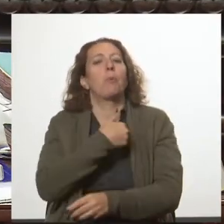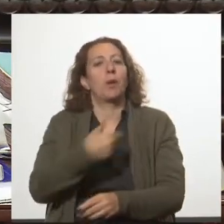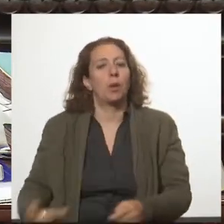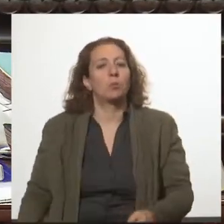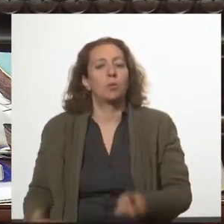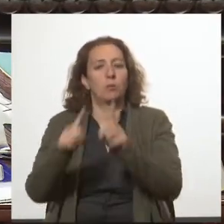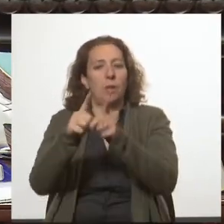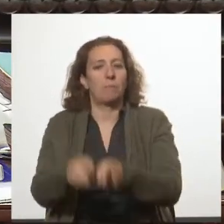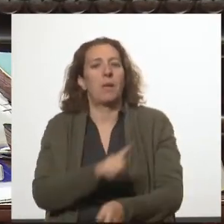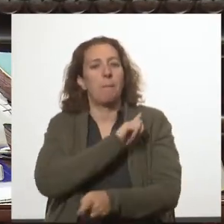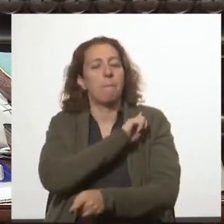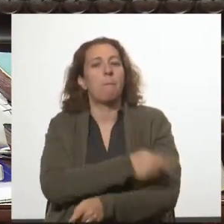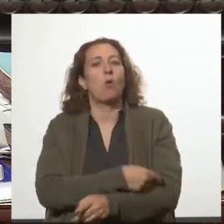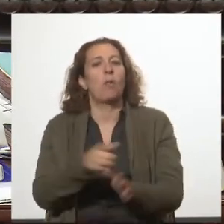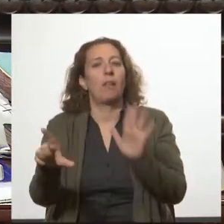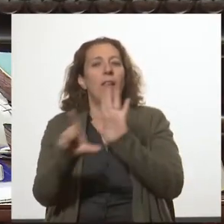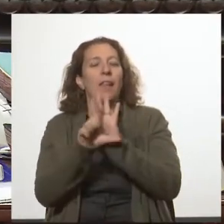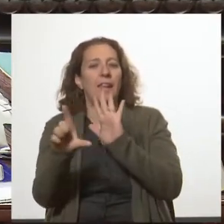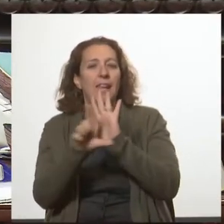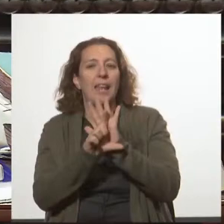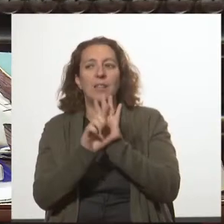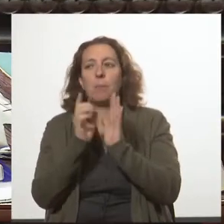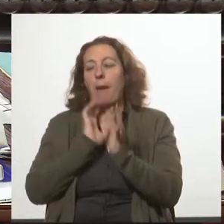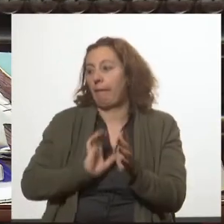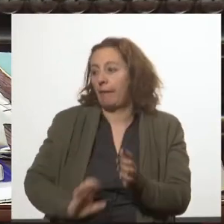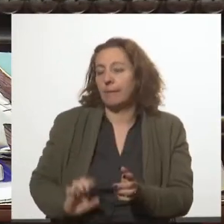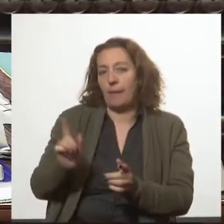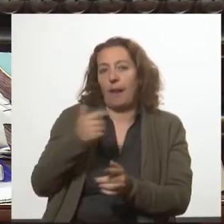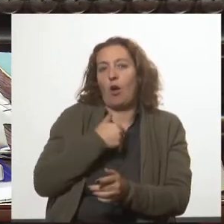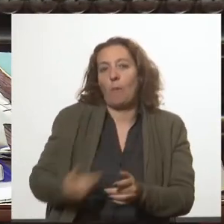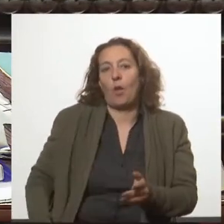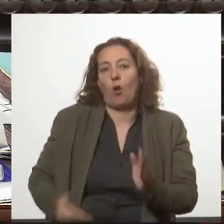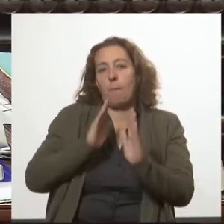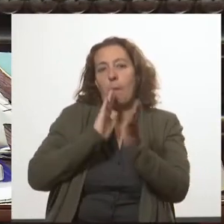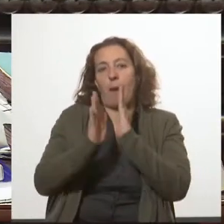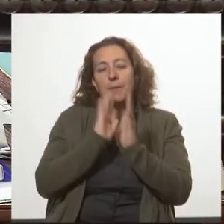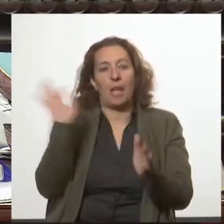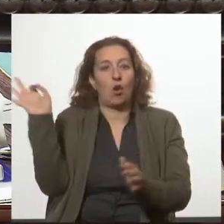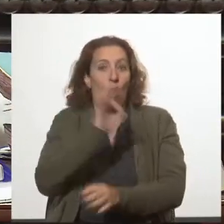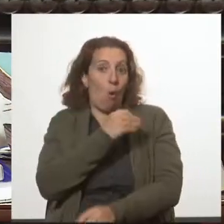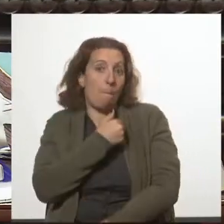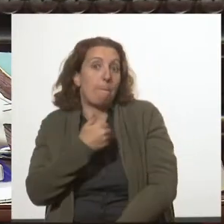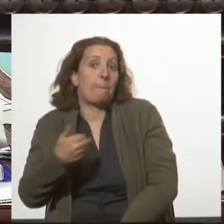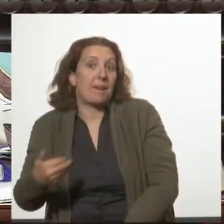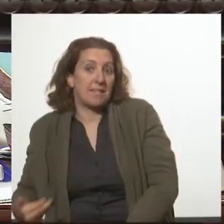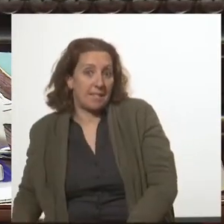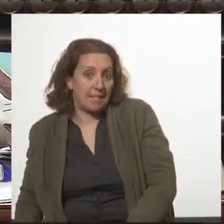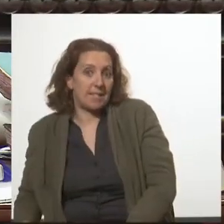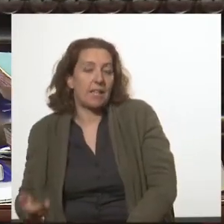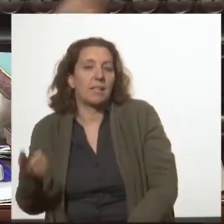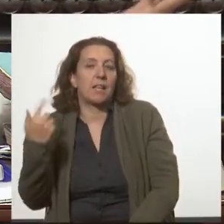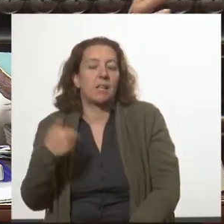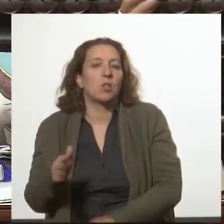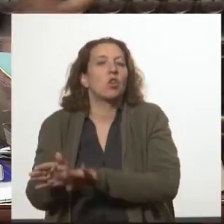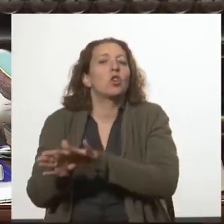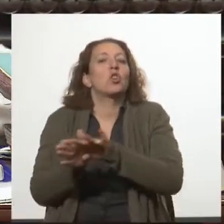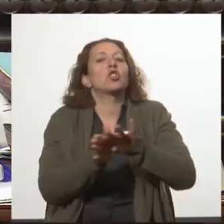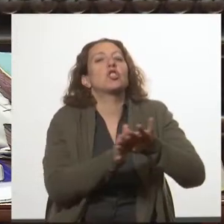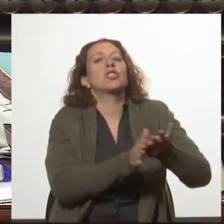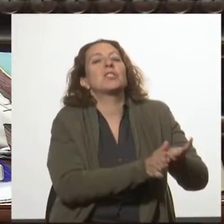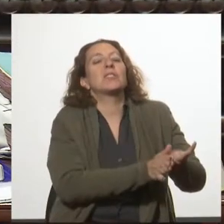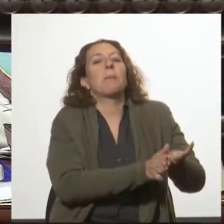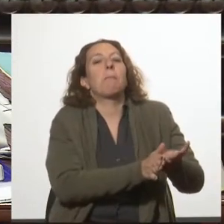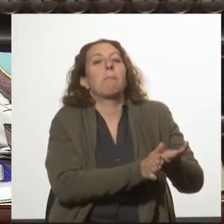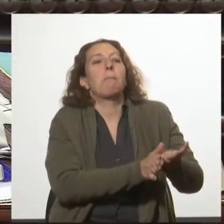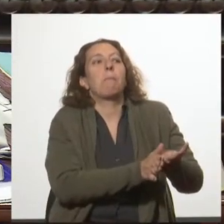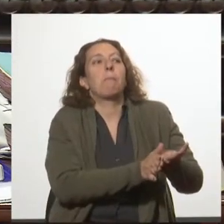legislativo para caracterizar al gobierno de parlamentario o presidencialista lo separan totalmente de lo